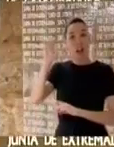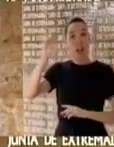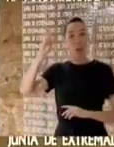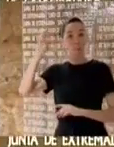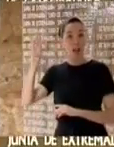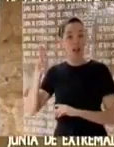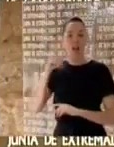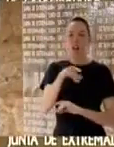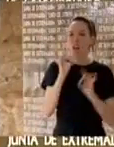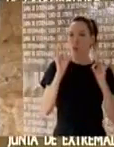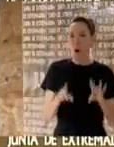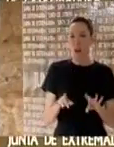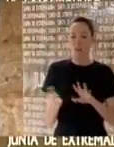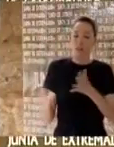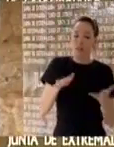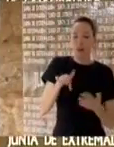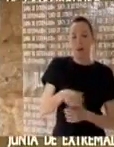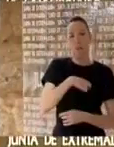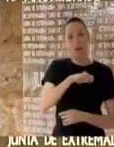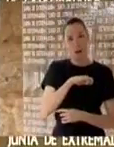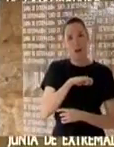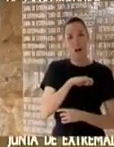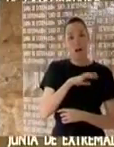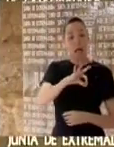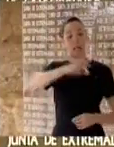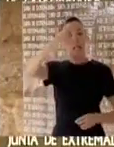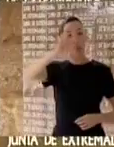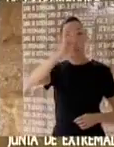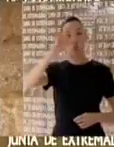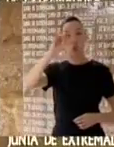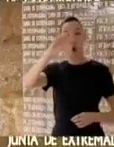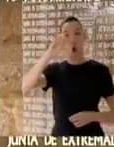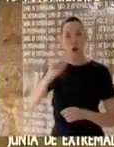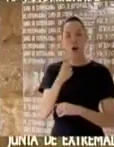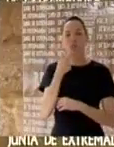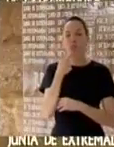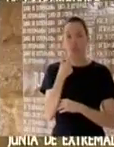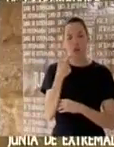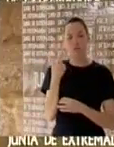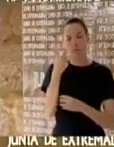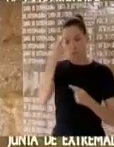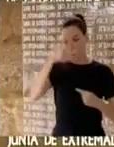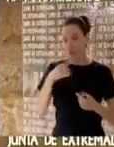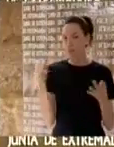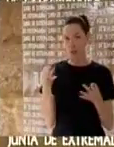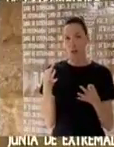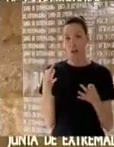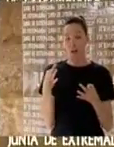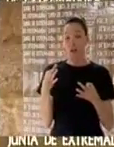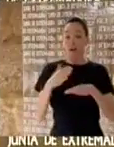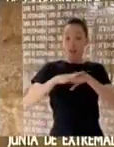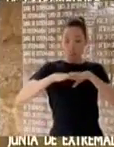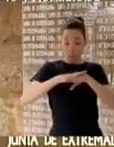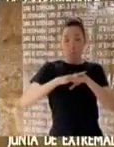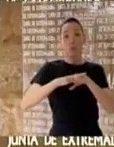Y, en consecuencia, el señor Torra debe saber que la izquierda de gobierno que representa al Partido Socialista va a estar enfrente de